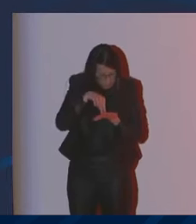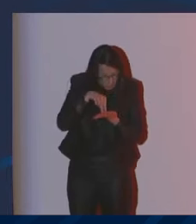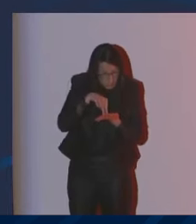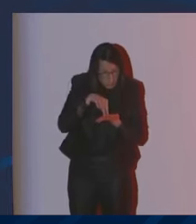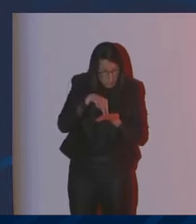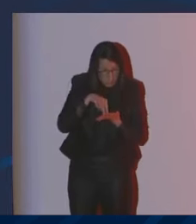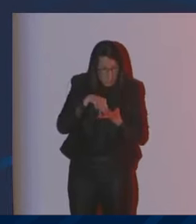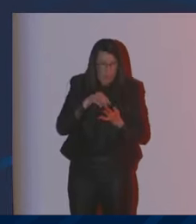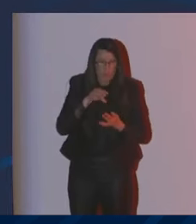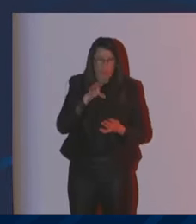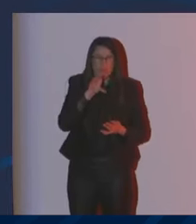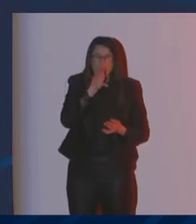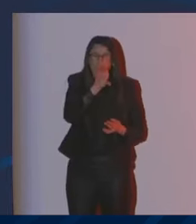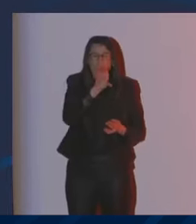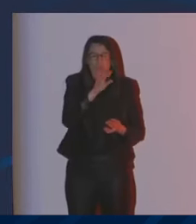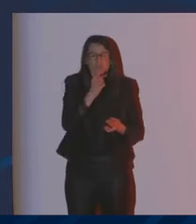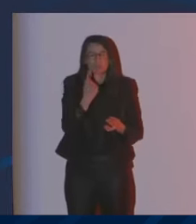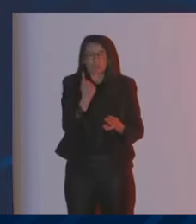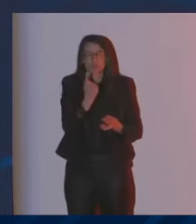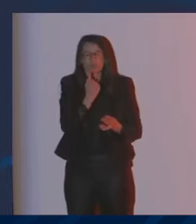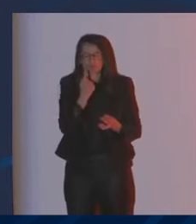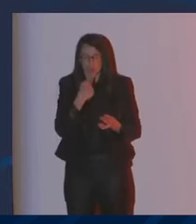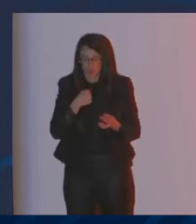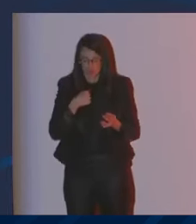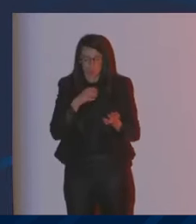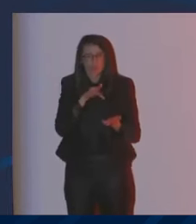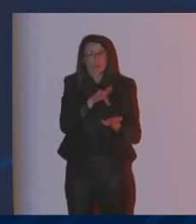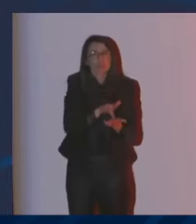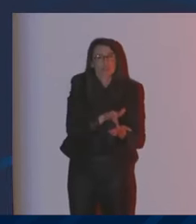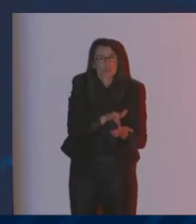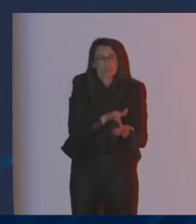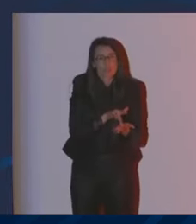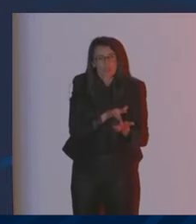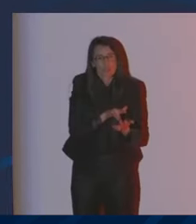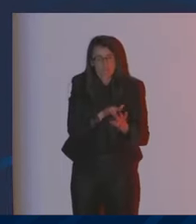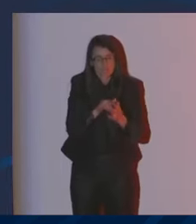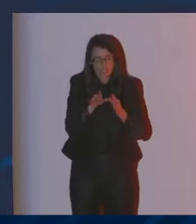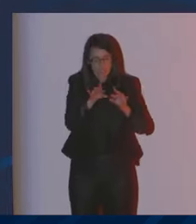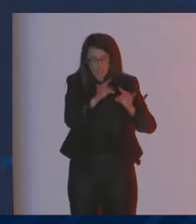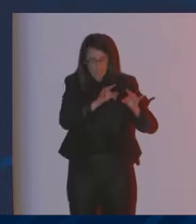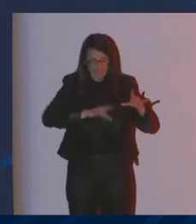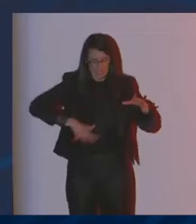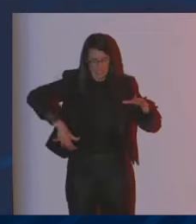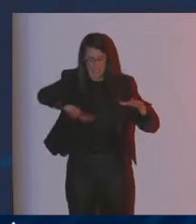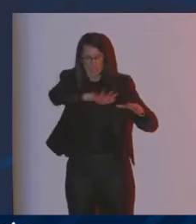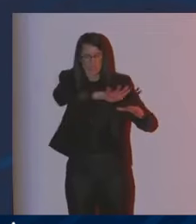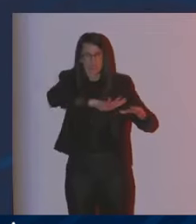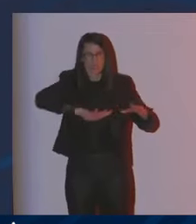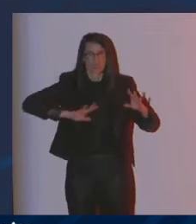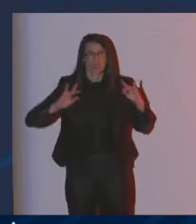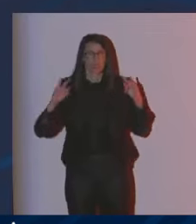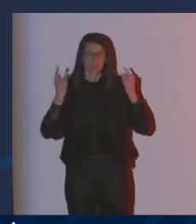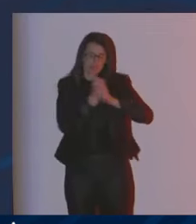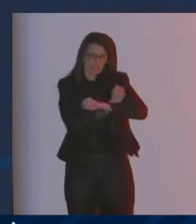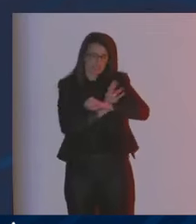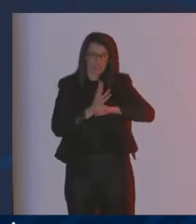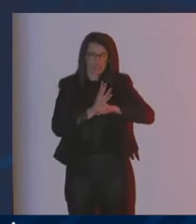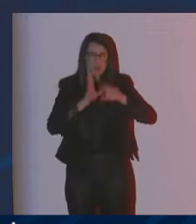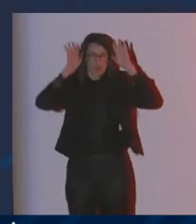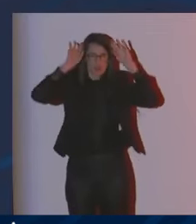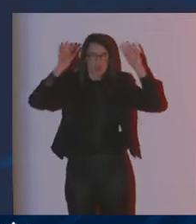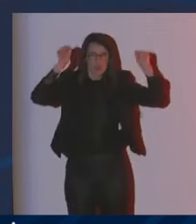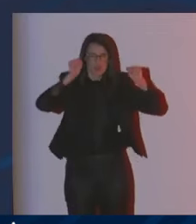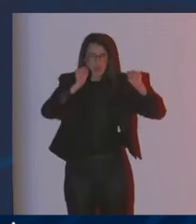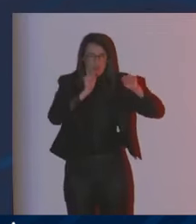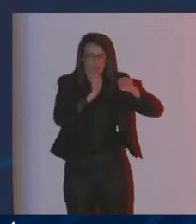Creo que es el país más solitario en el que he estado. Su territorio está lleno de maleza y hay una guardia fronteriza a lo largo